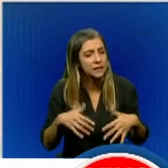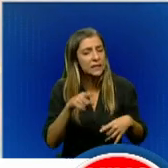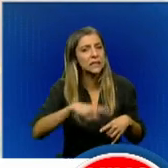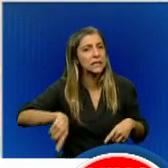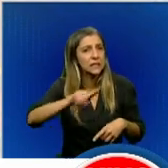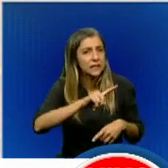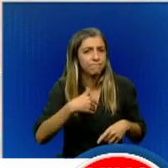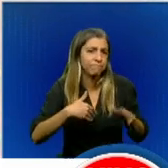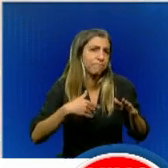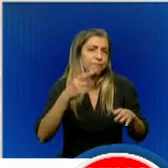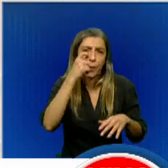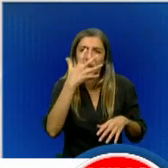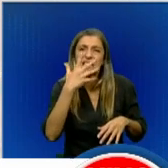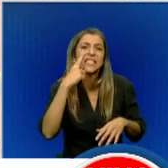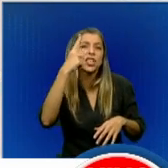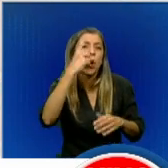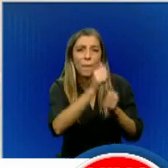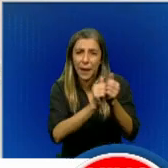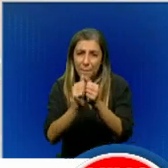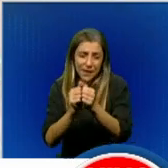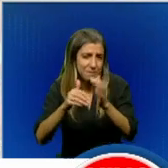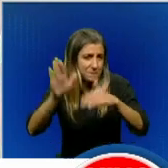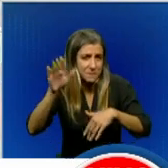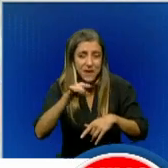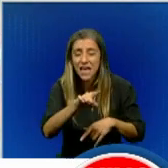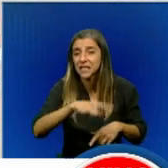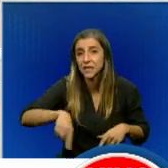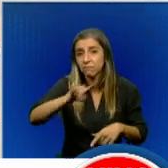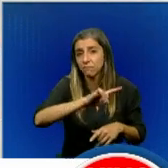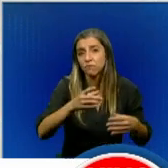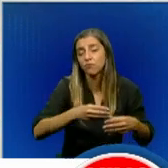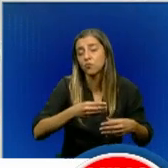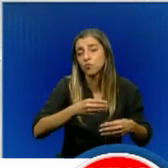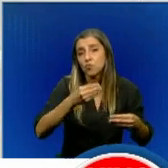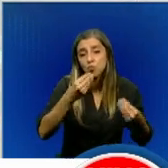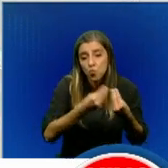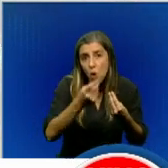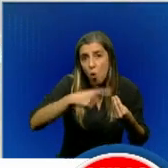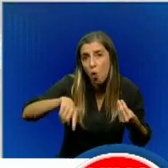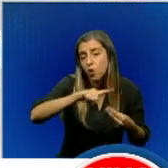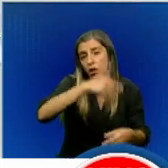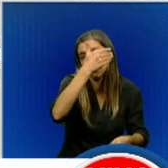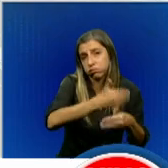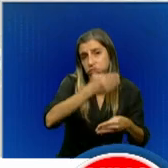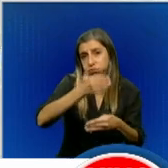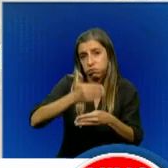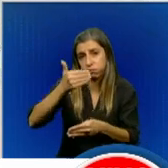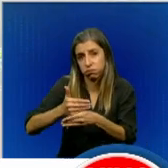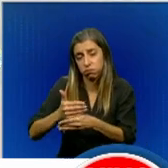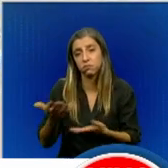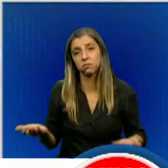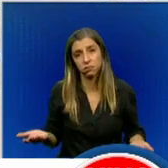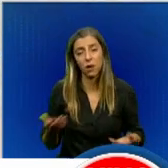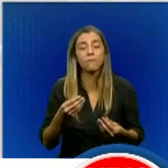pymes en términos netos tanto sufrieron que no lograron sobrevivir y debieron bajar sus persianas por